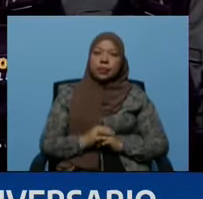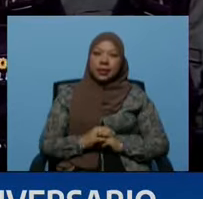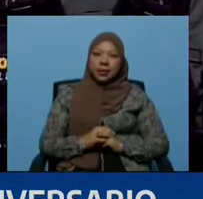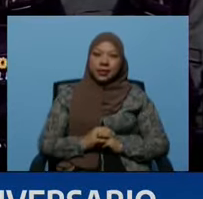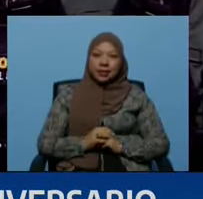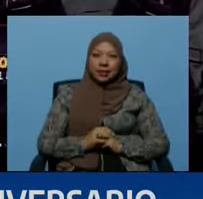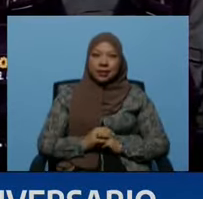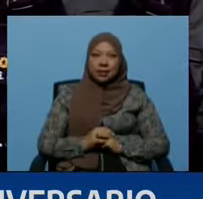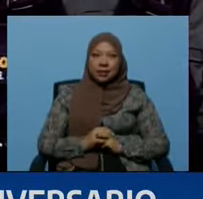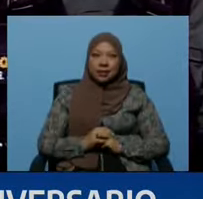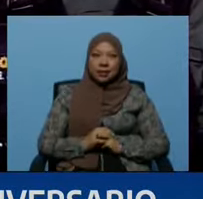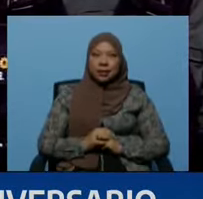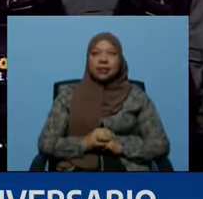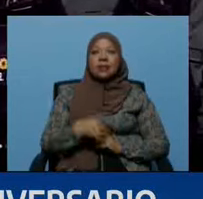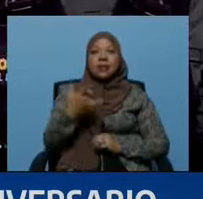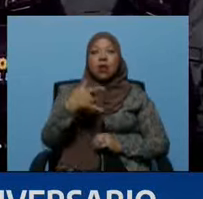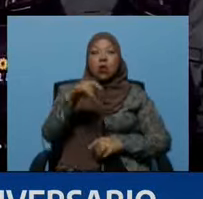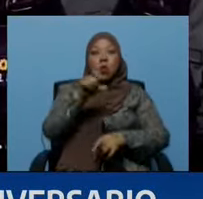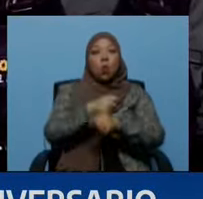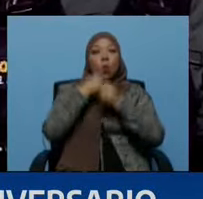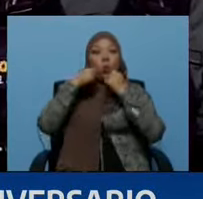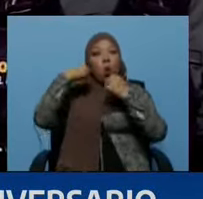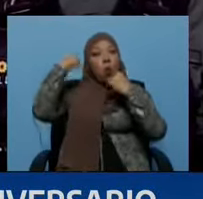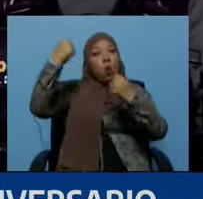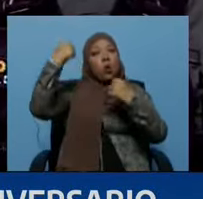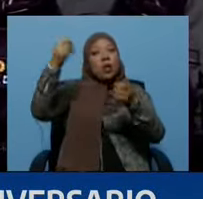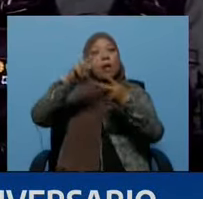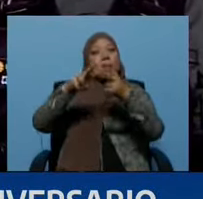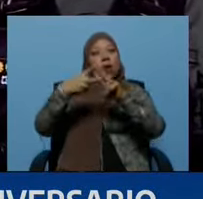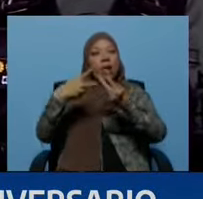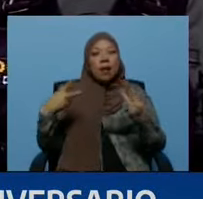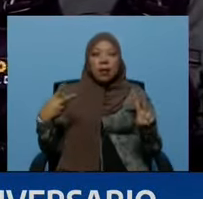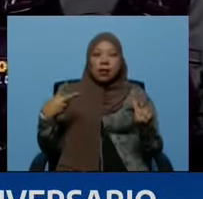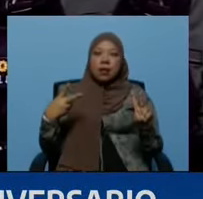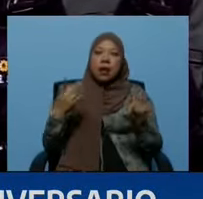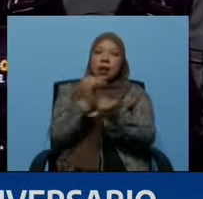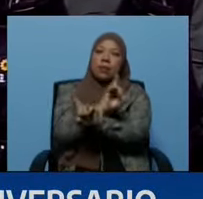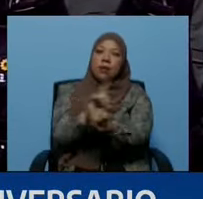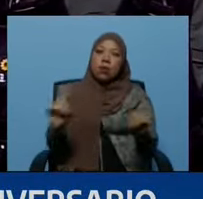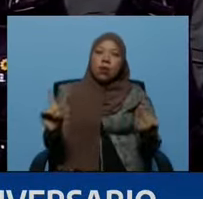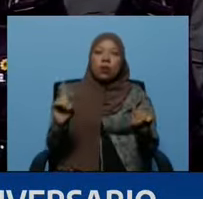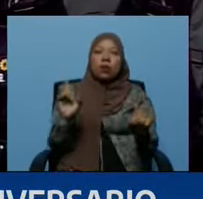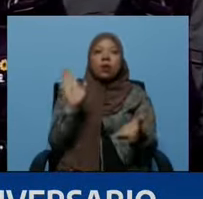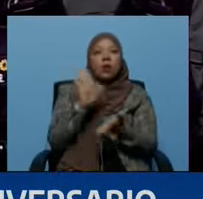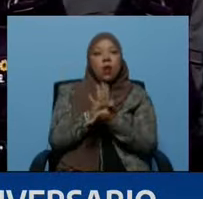Así que estamos en tiempos de lucha por la paz, por